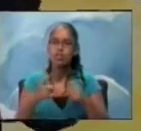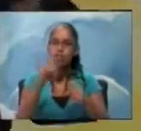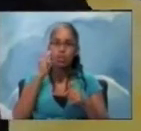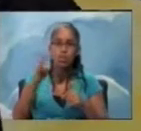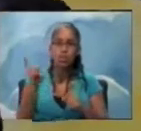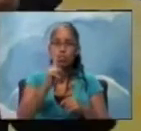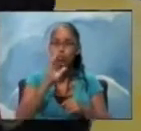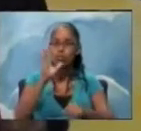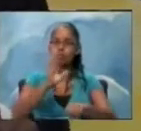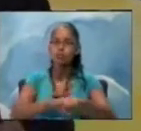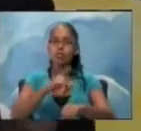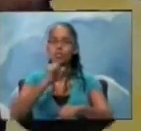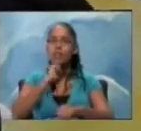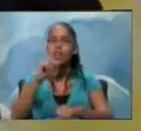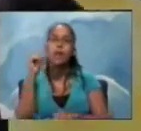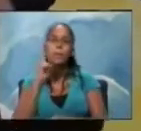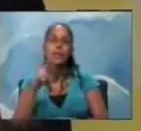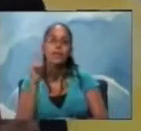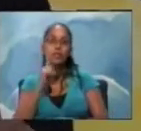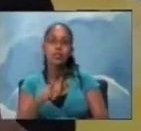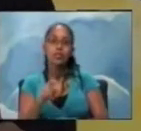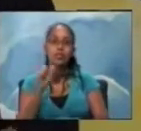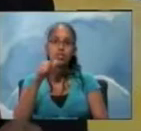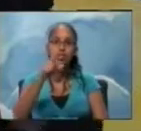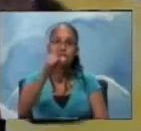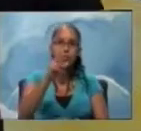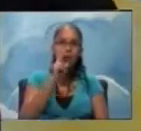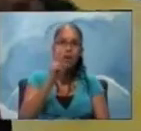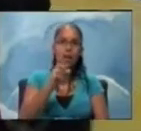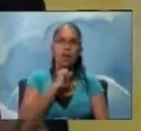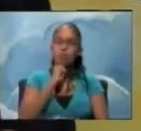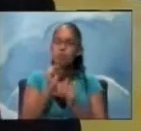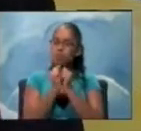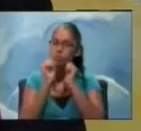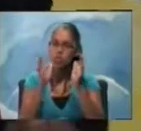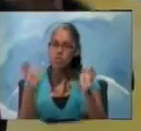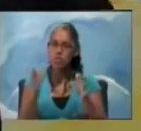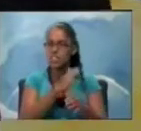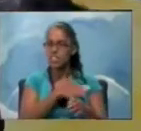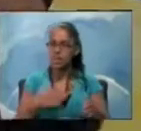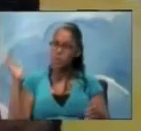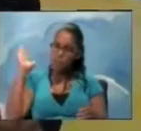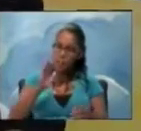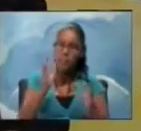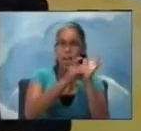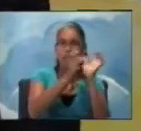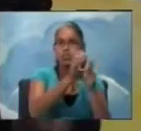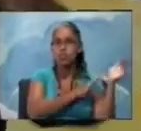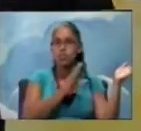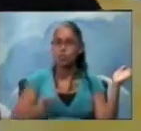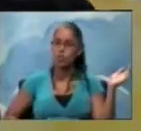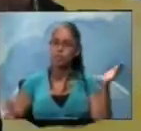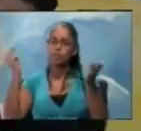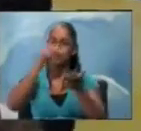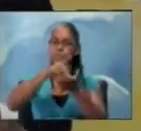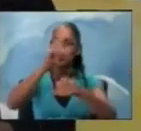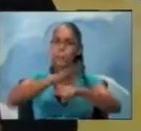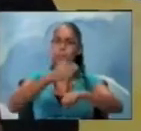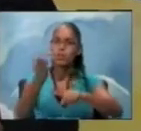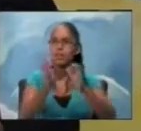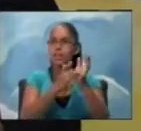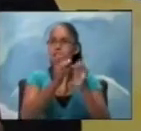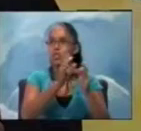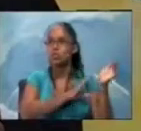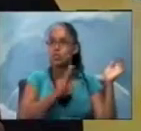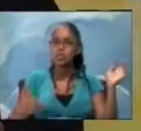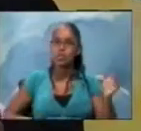cumplido porque el diablo es mentiroso. Si usted está en la brujería y usted quiere venir al evangelio, levántese, salga de allí, porque Jesucristo